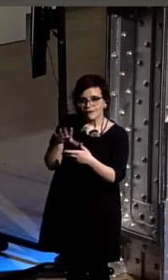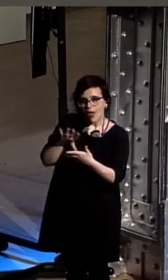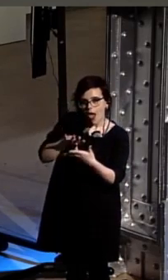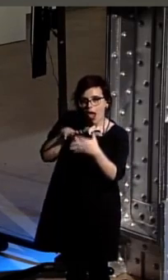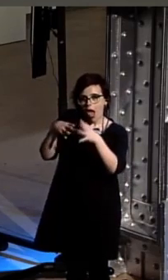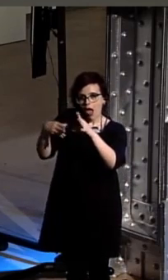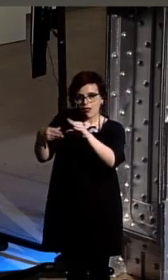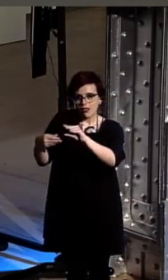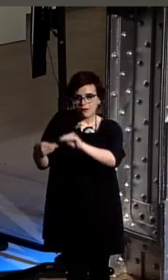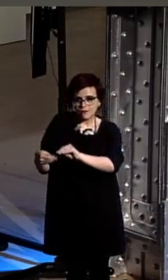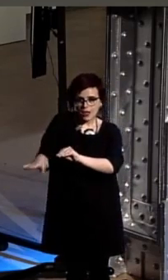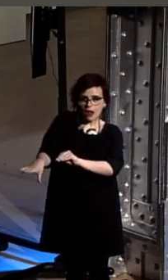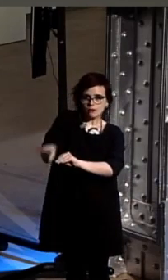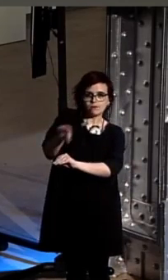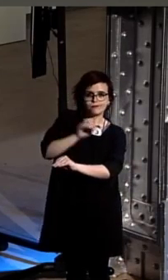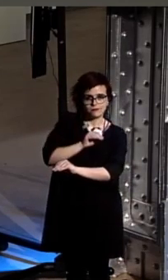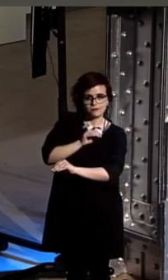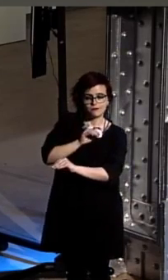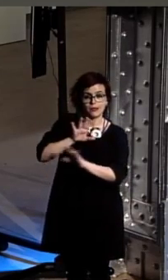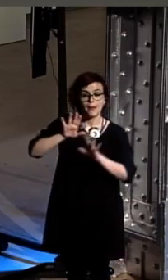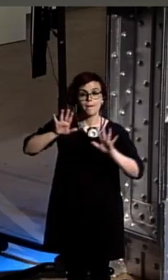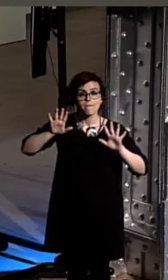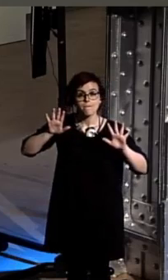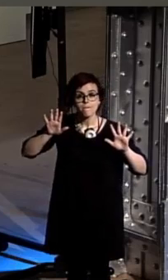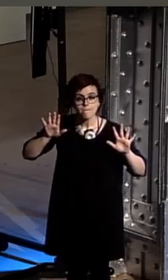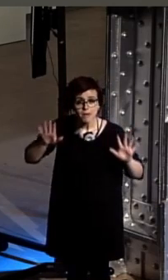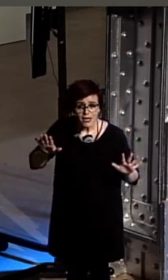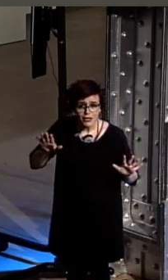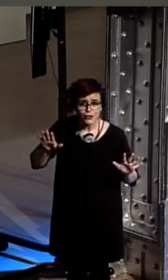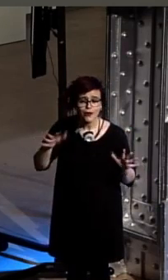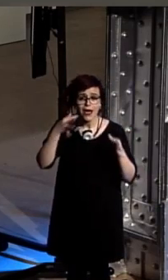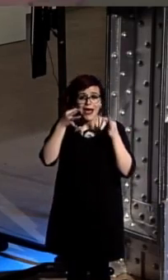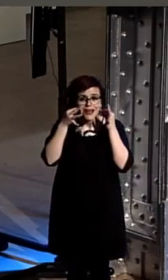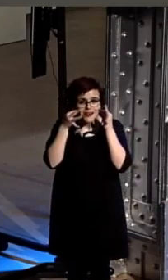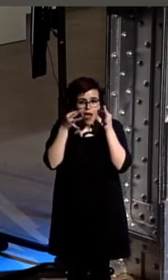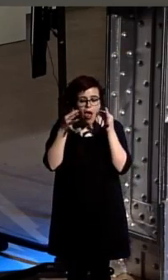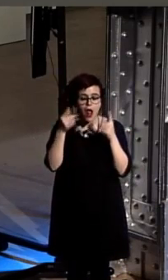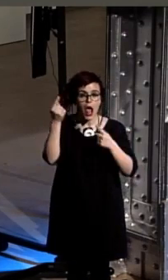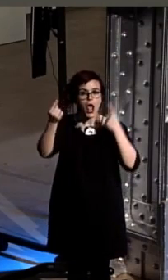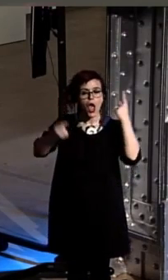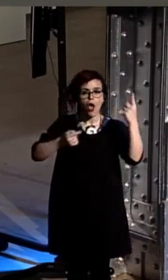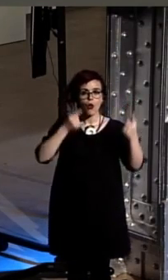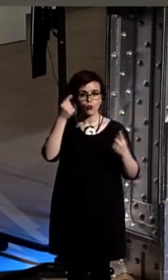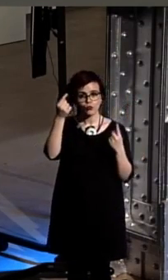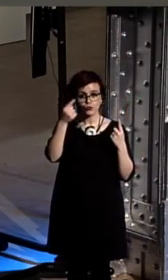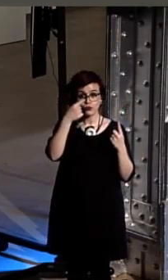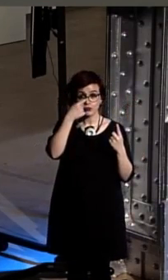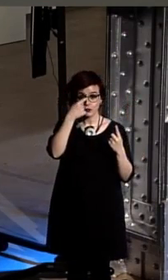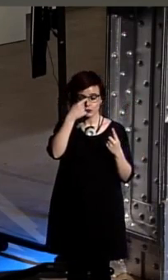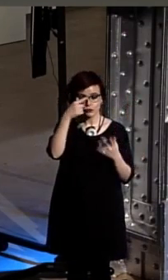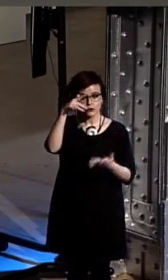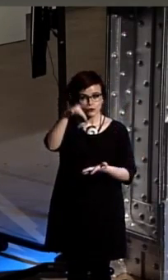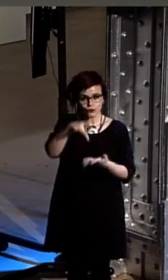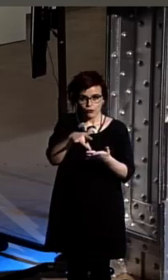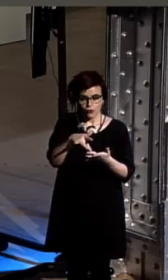Pero algunos promovían realmente y tenían una